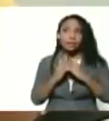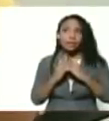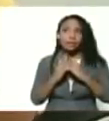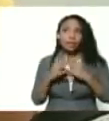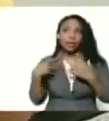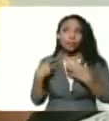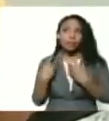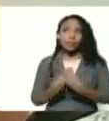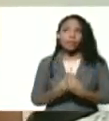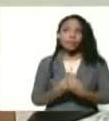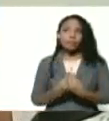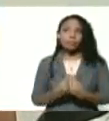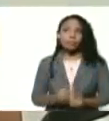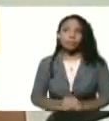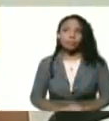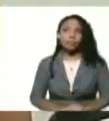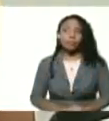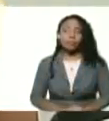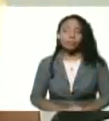acompañante.